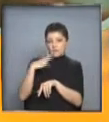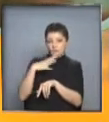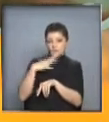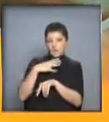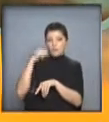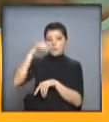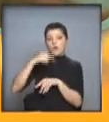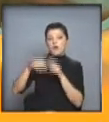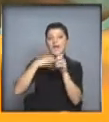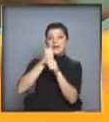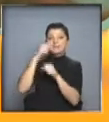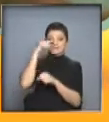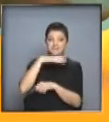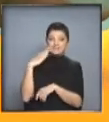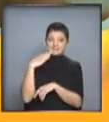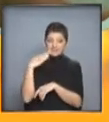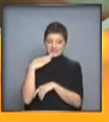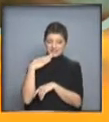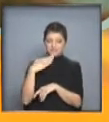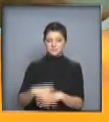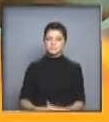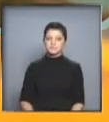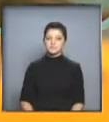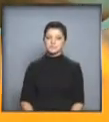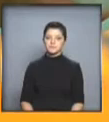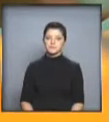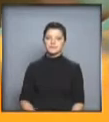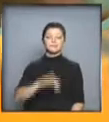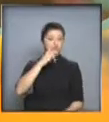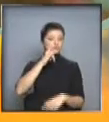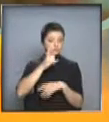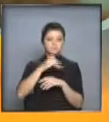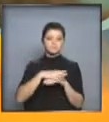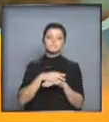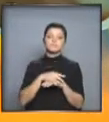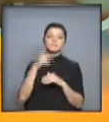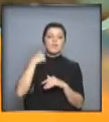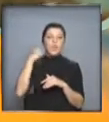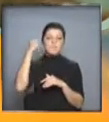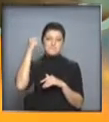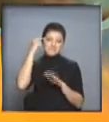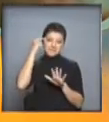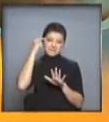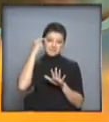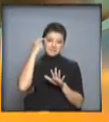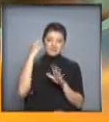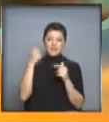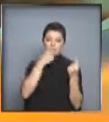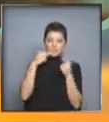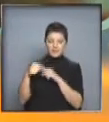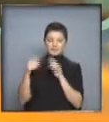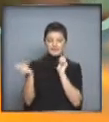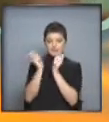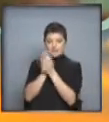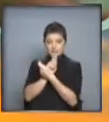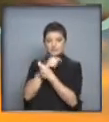vamos a estar con una tarde cualquiera solamente. Bueno, decinos. Dale, sí. No, que me parecía que era al revés, que los medios